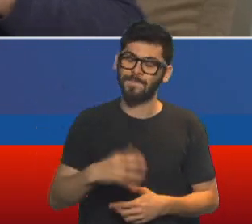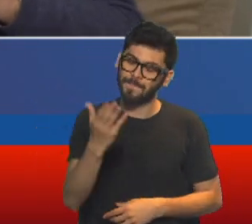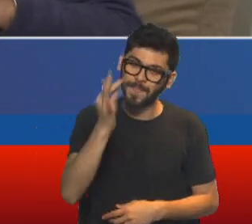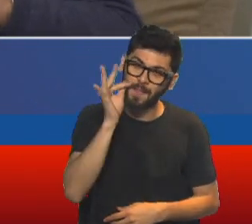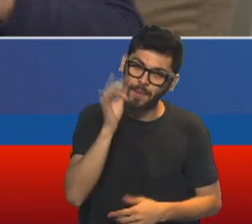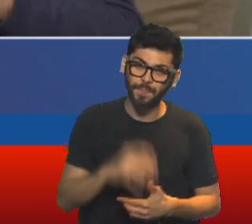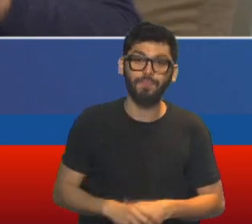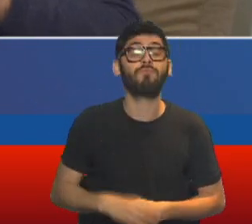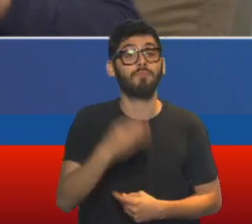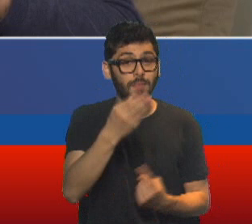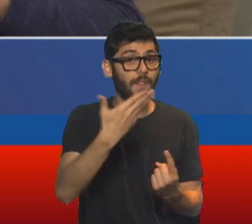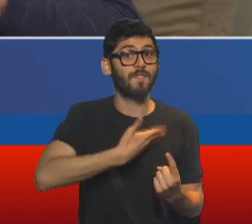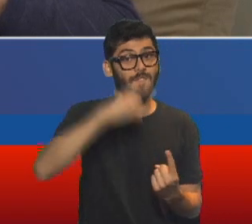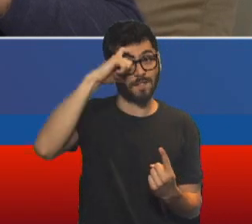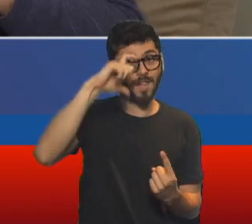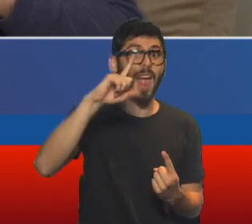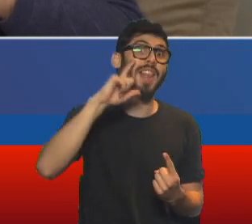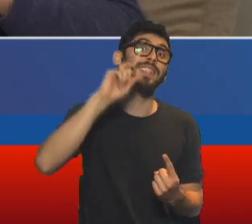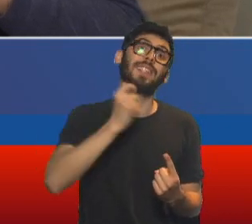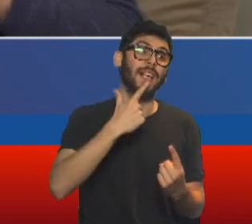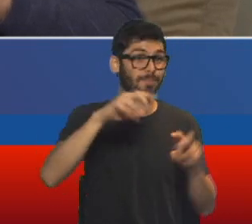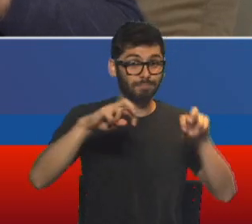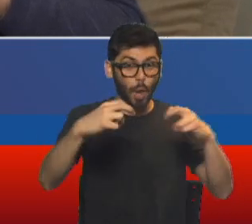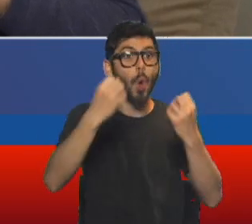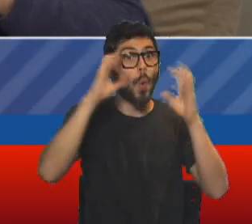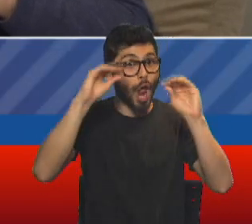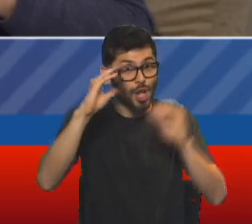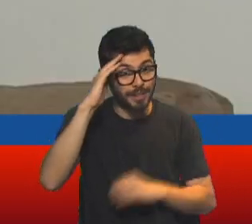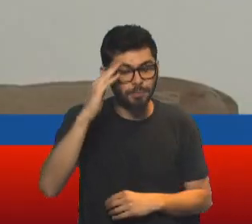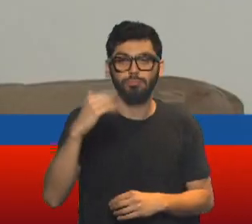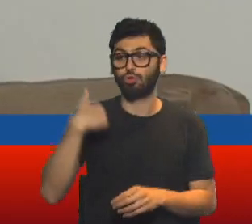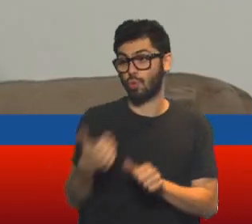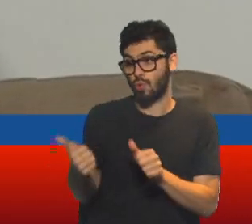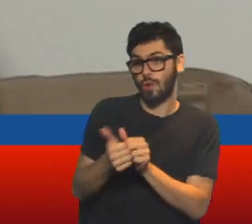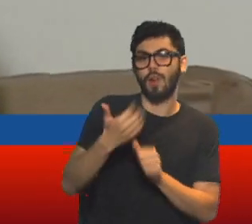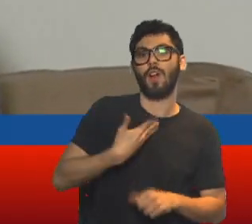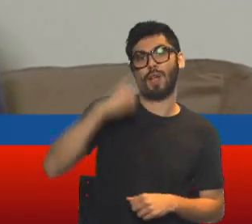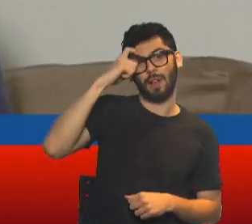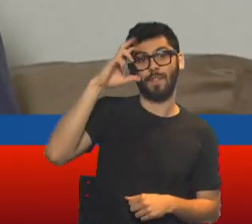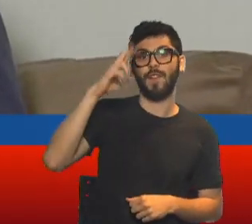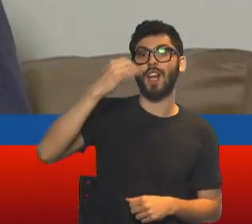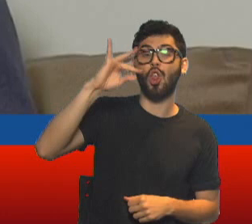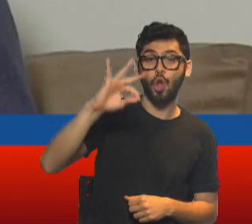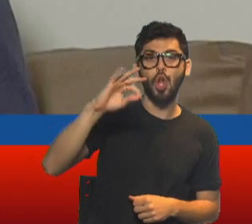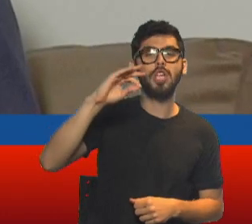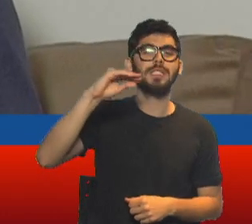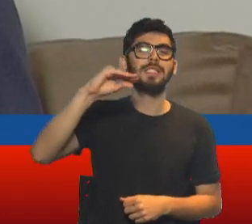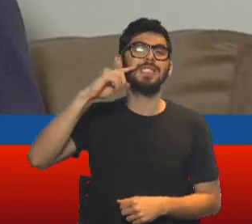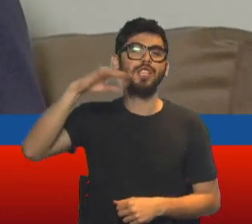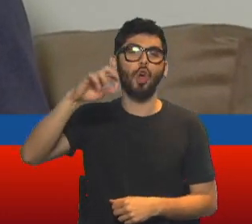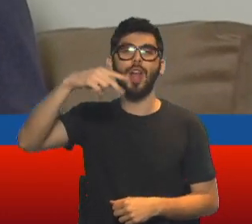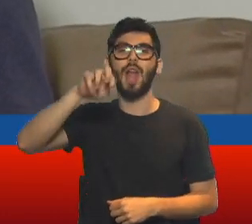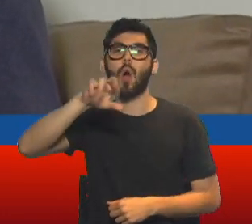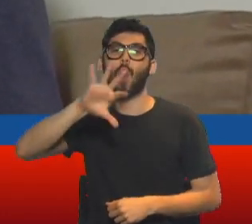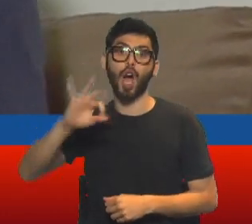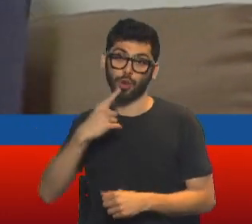Felicitas a todos los integrantes de la mesa, buenas noches. Estoy con Fernando Chino Navarro, que es secretario de Relaciones Parlamentarias